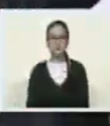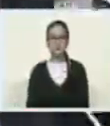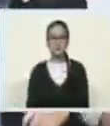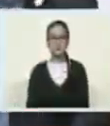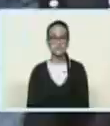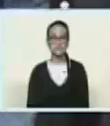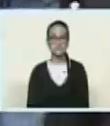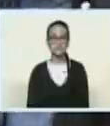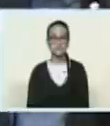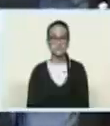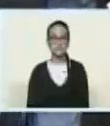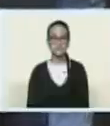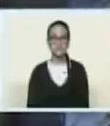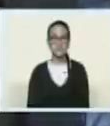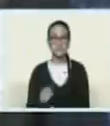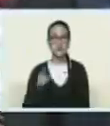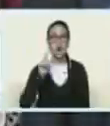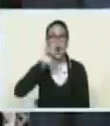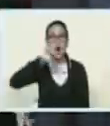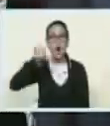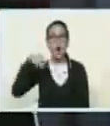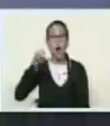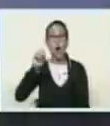A José Vicente Rangel,